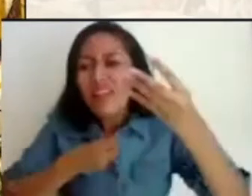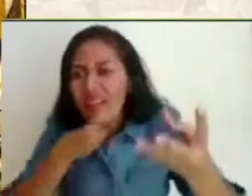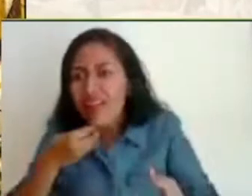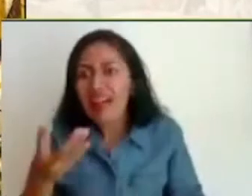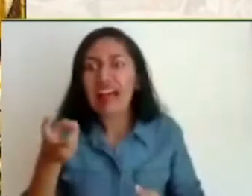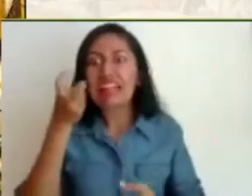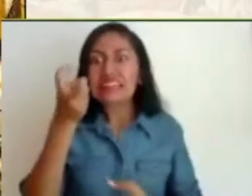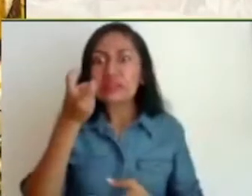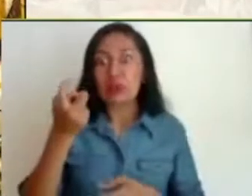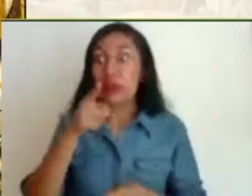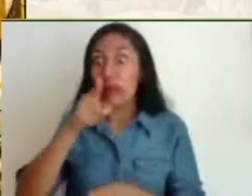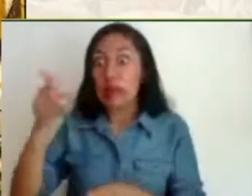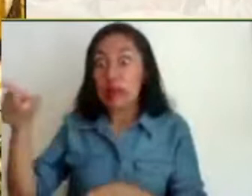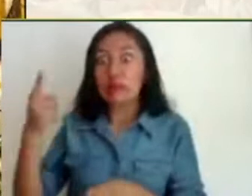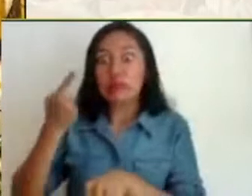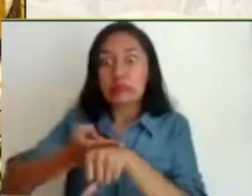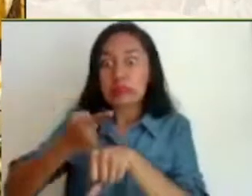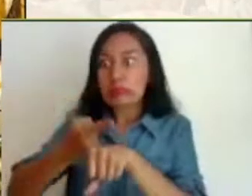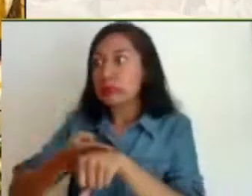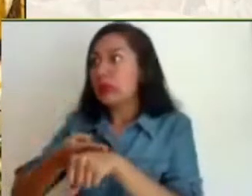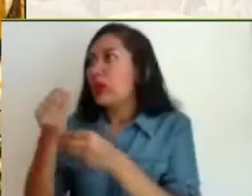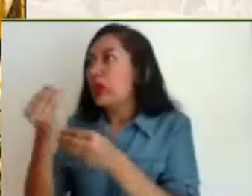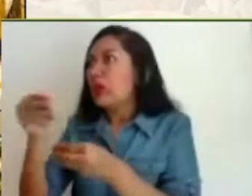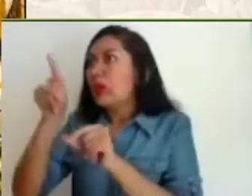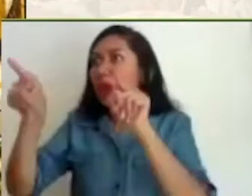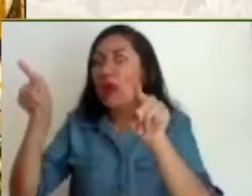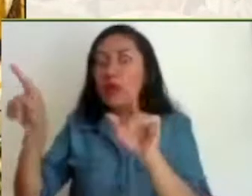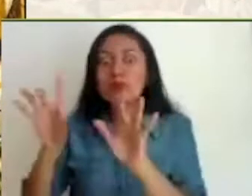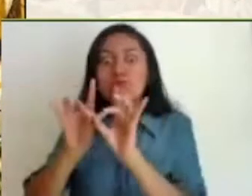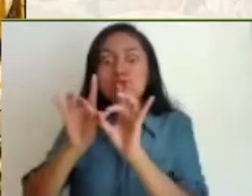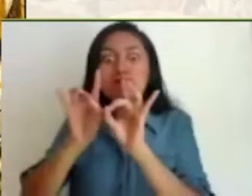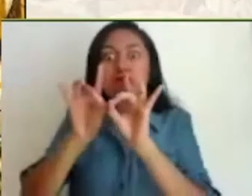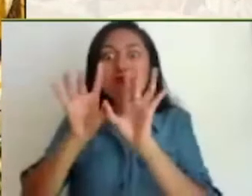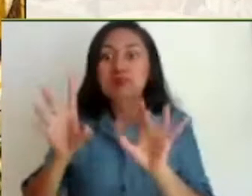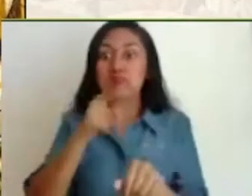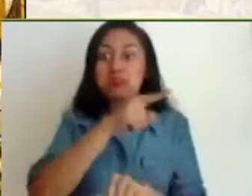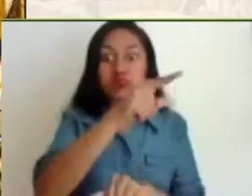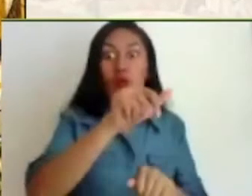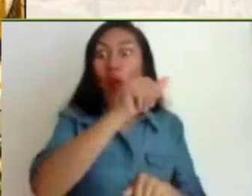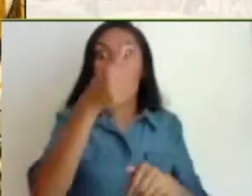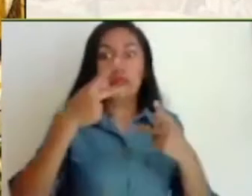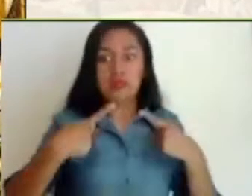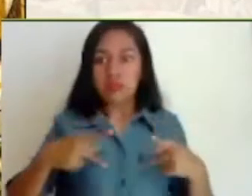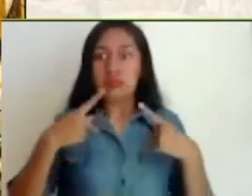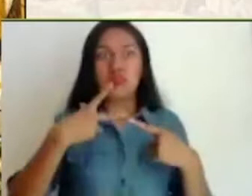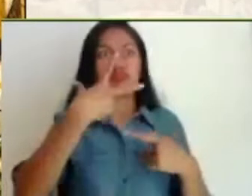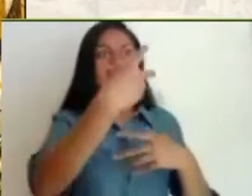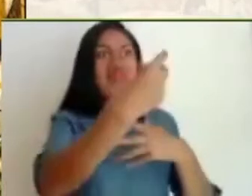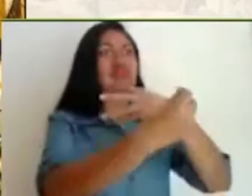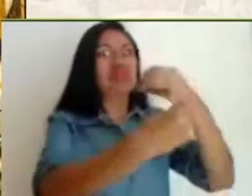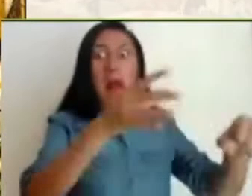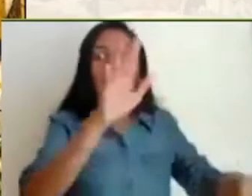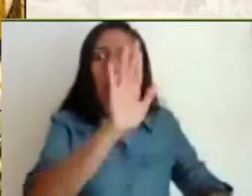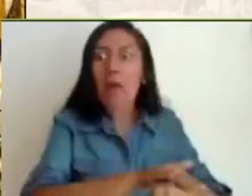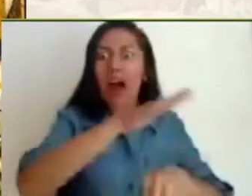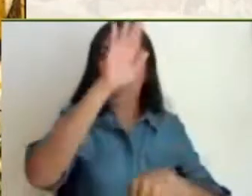A far tempo della grande epidemia che si prolungò nelle varie regioni d'Europa e del bacino mediterraneo